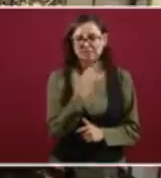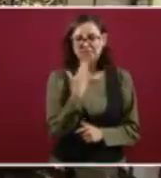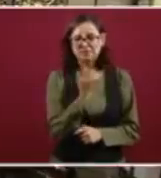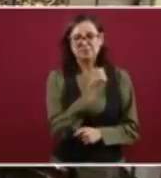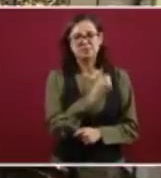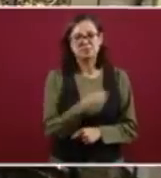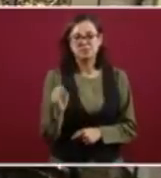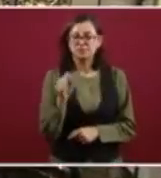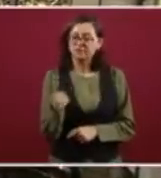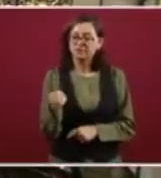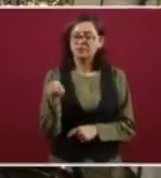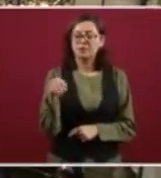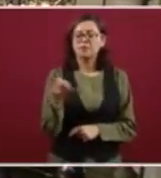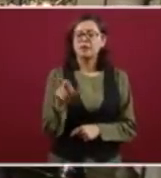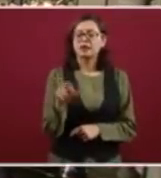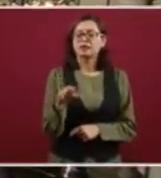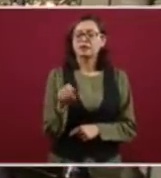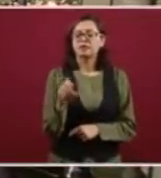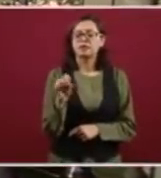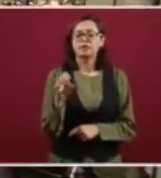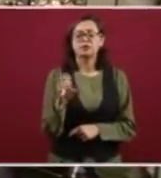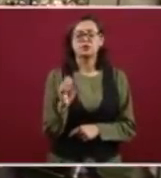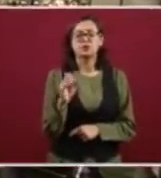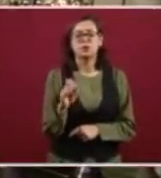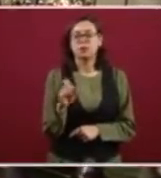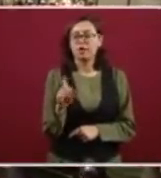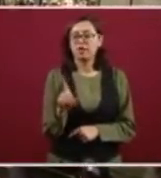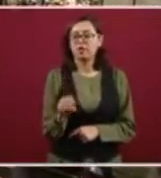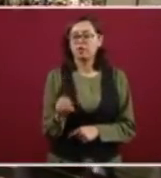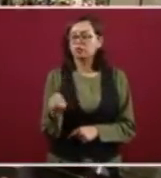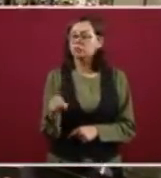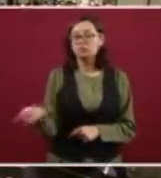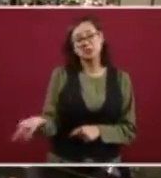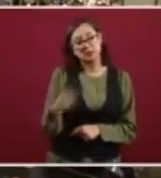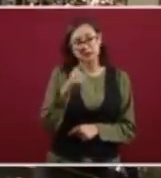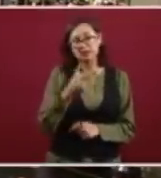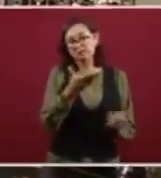a Mariano Escobedo a traer el cuerpo.